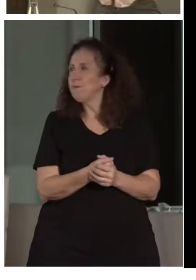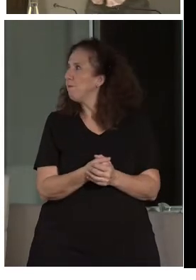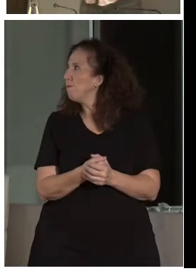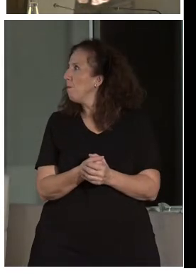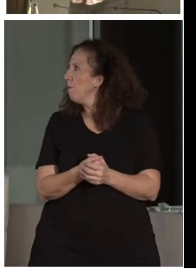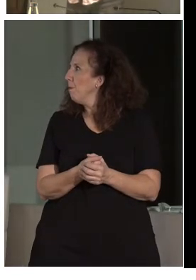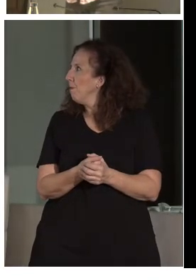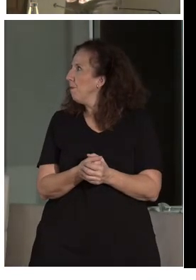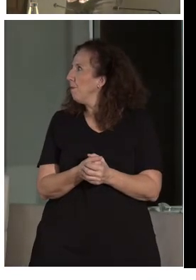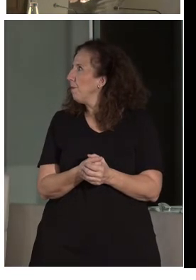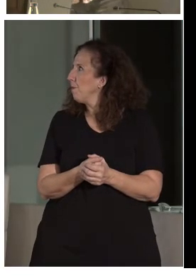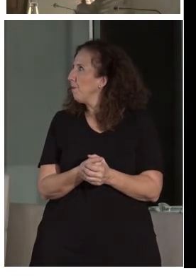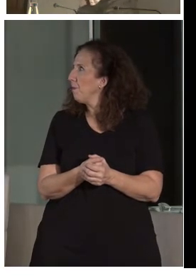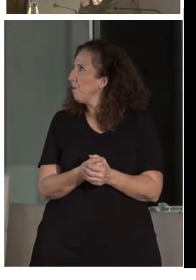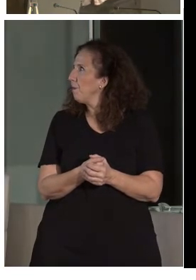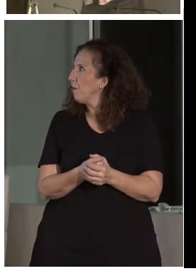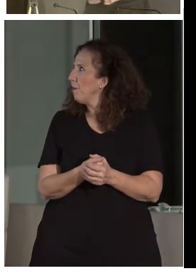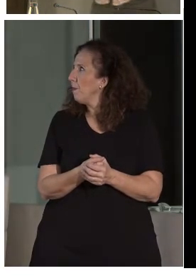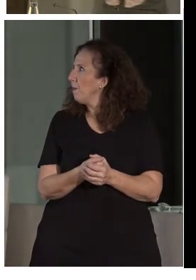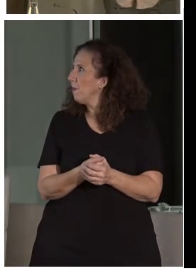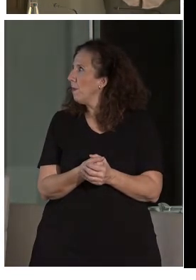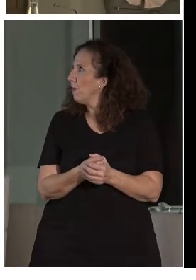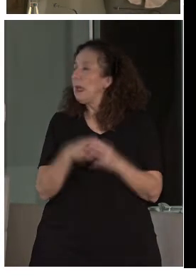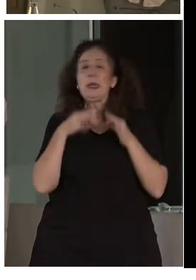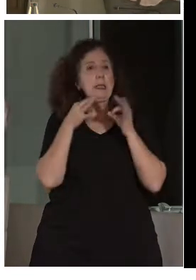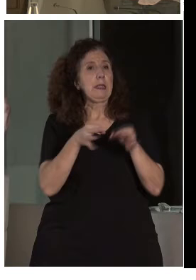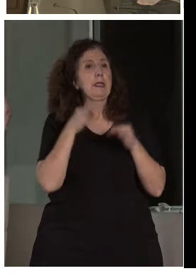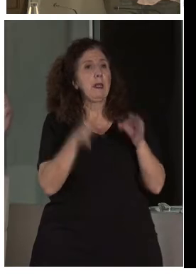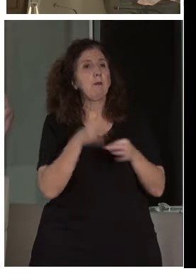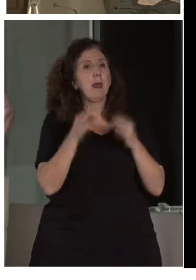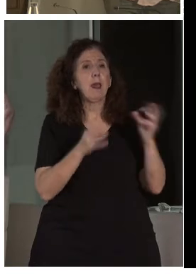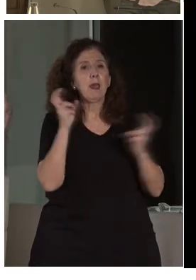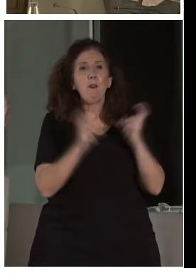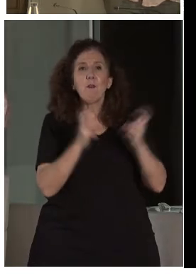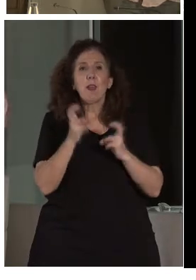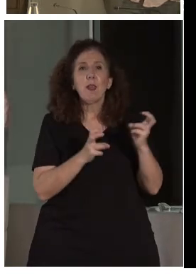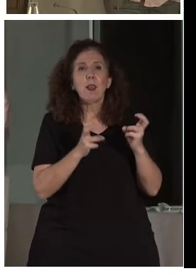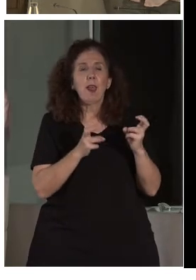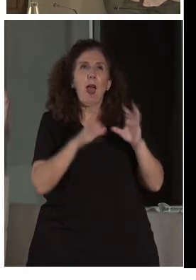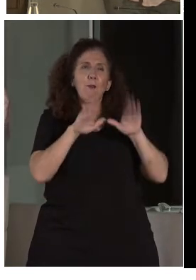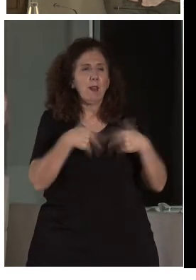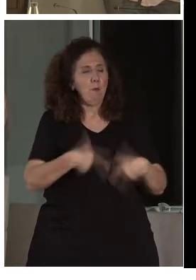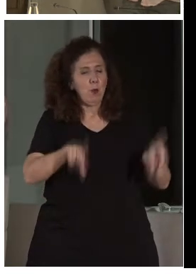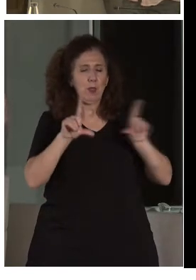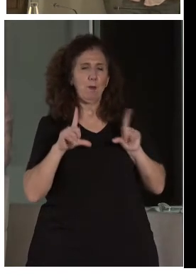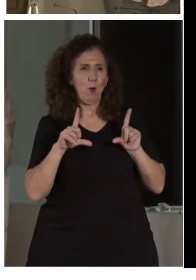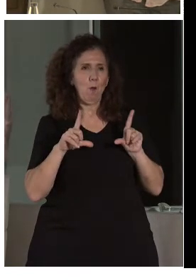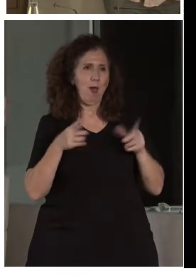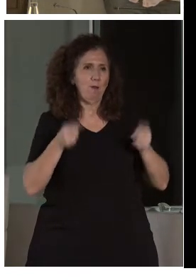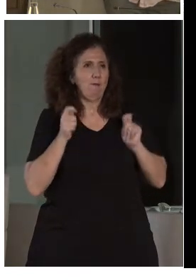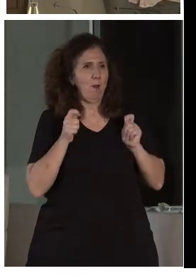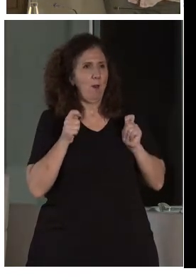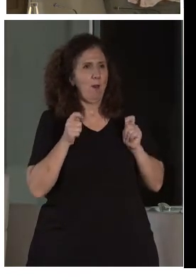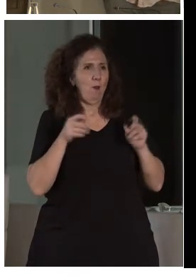¿Vale? ¿Ok? Y bueno, siempre que se juntan, evidentemente, con su diploma respectivo, lógicamente,